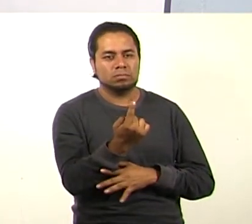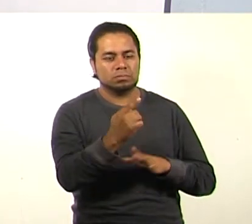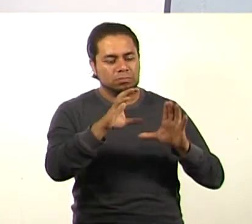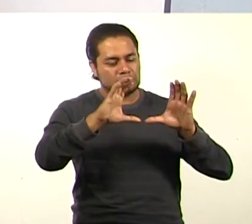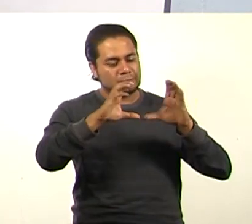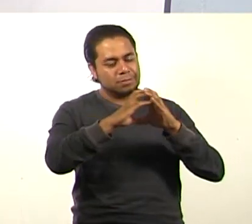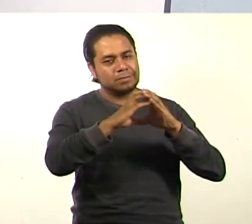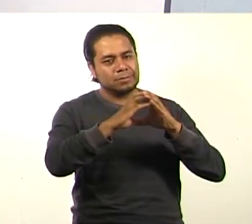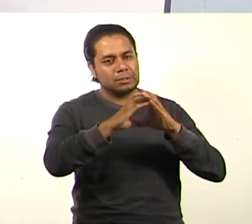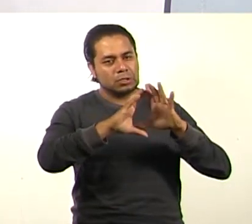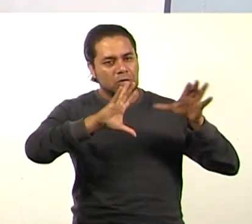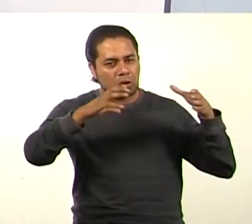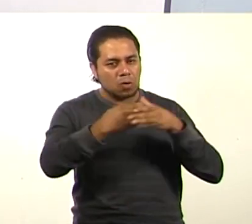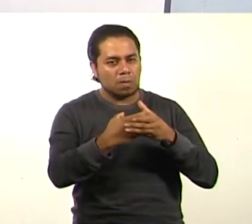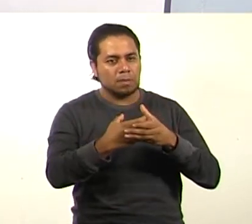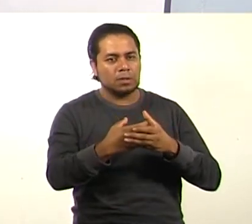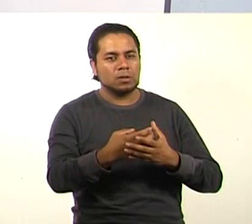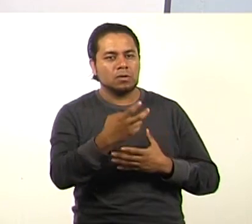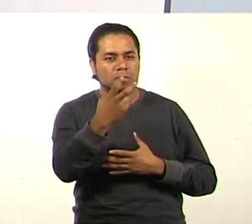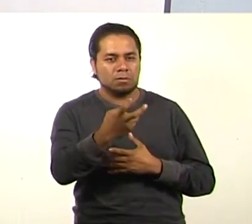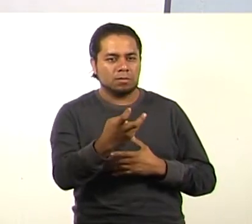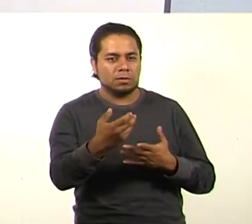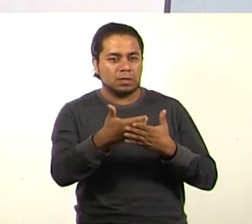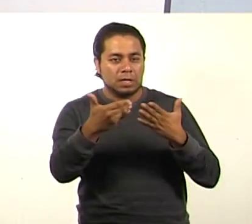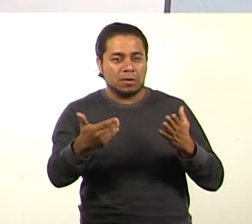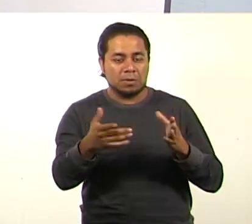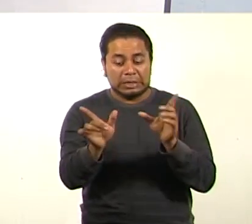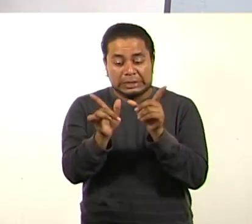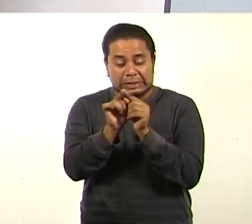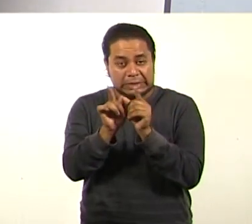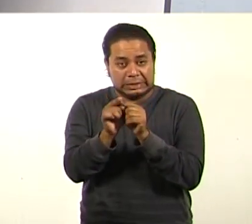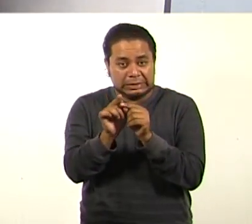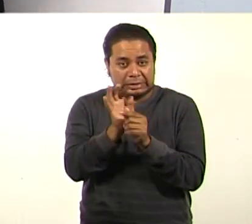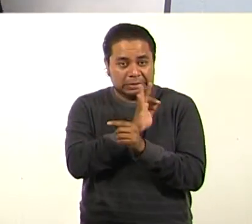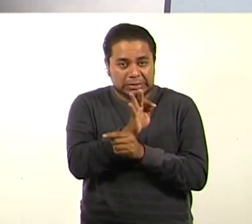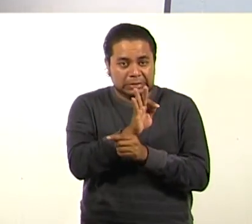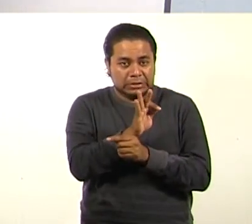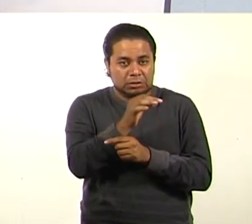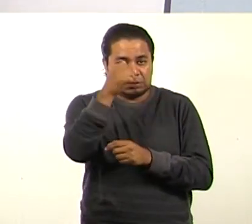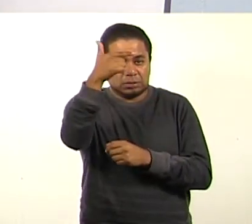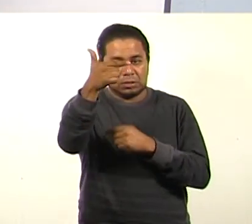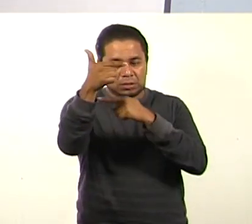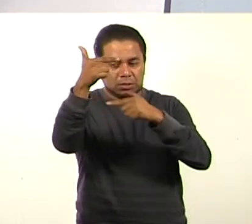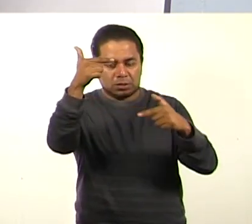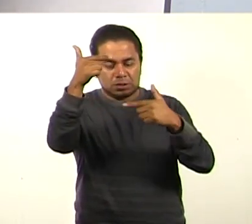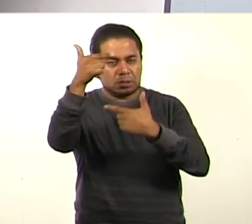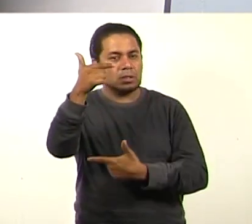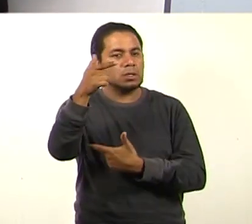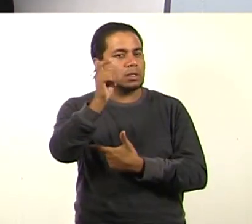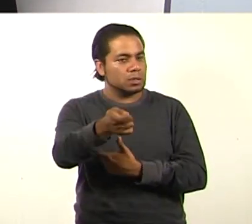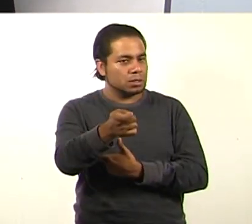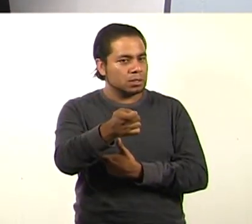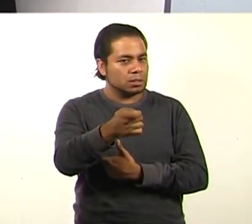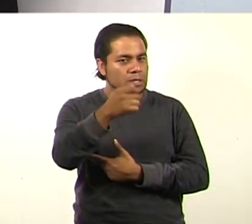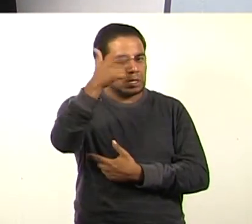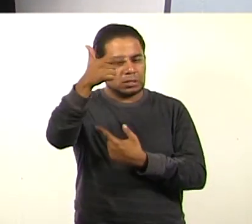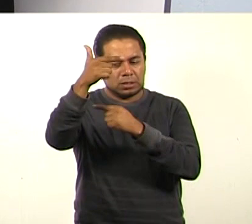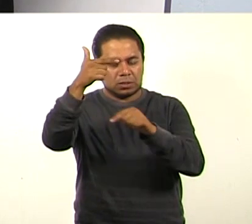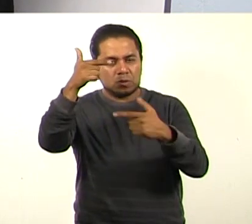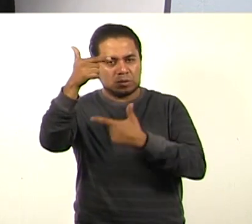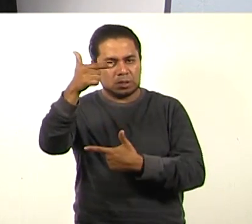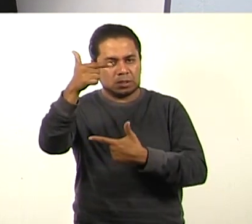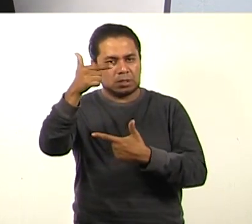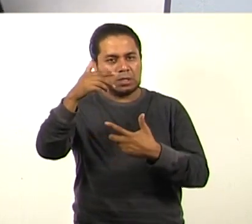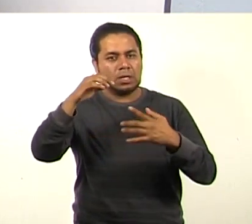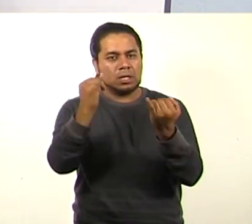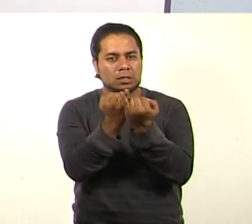una unidad. Por lo tanto, si vamos a simplificar, esto quiere decir que 7 séptimos es